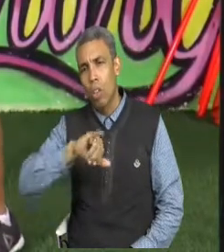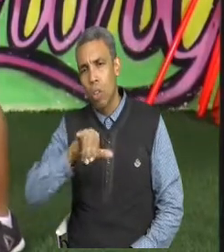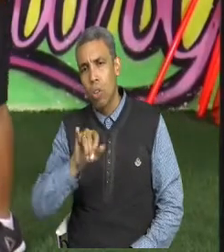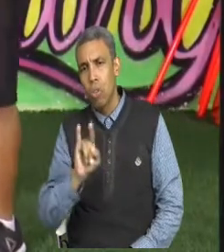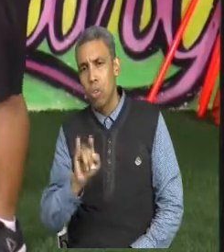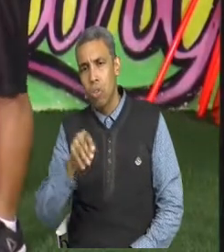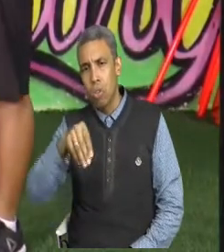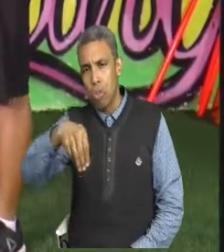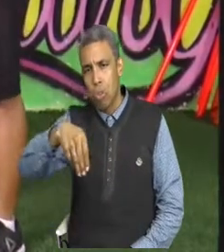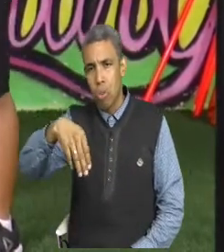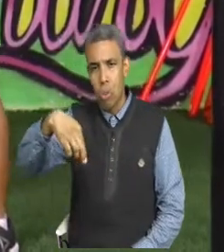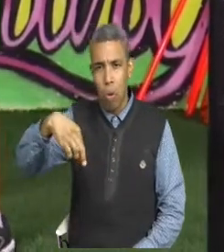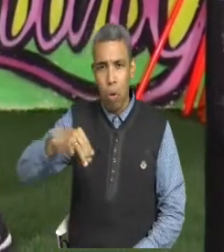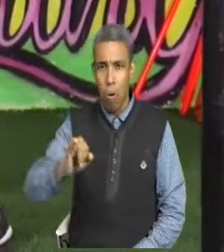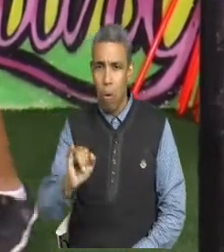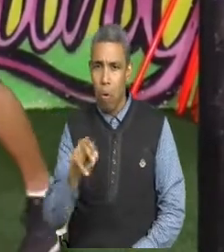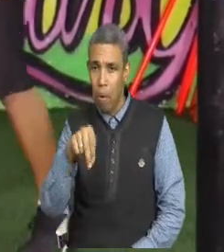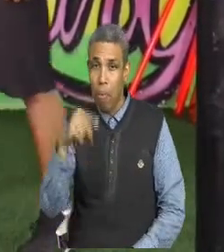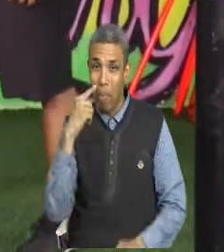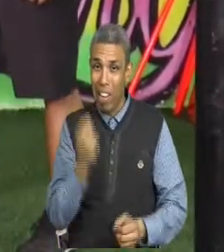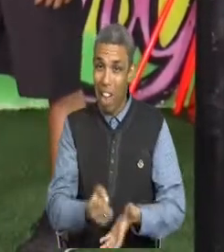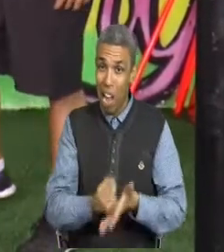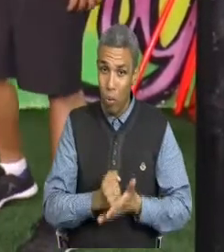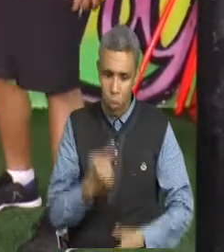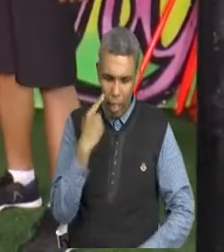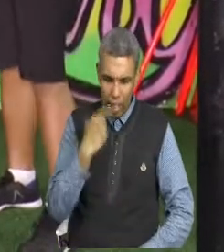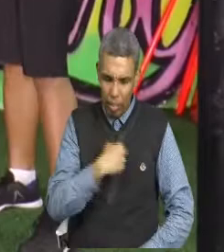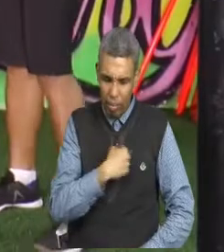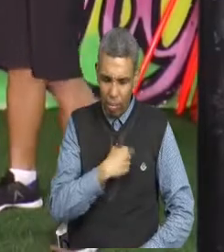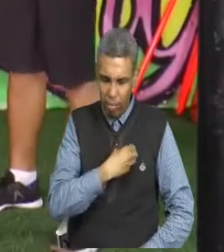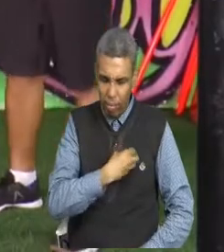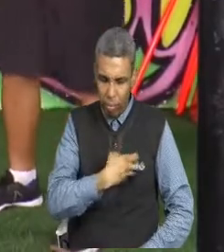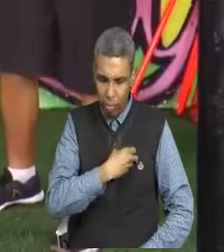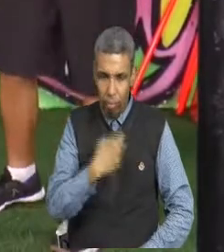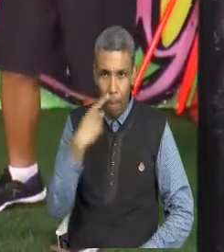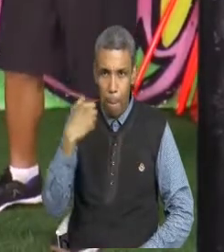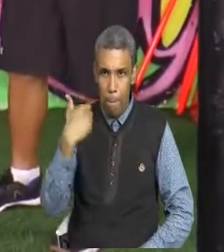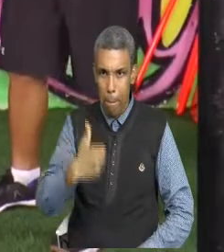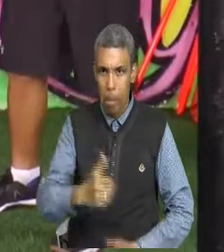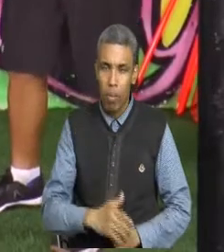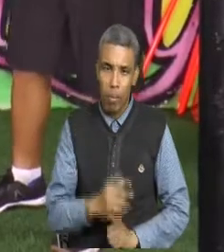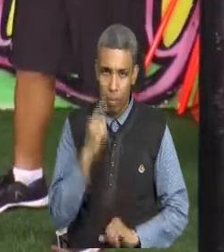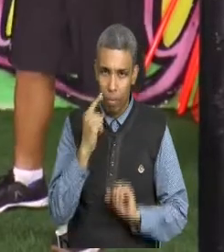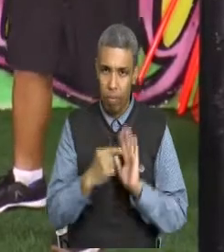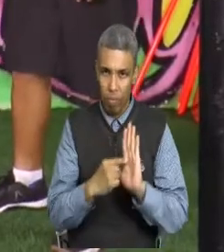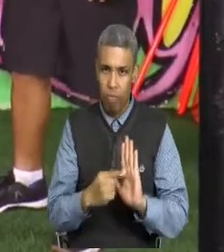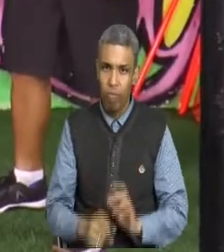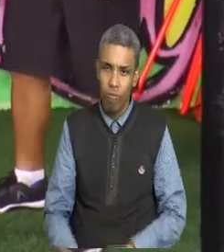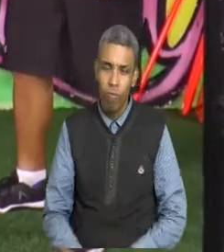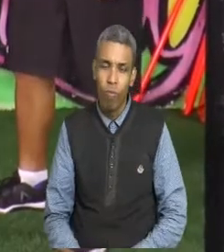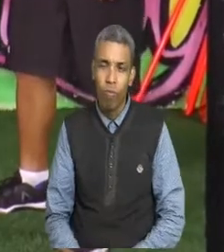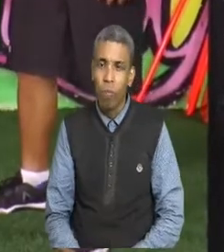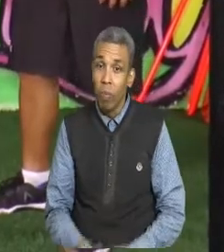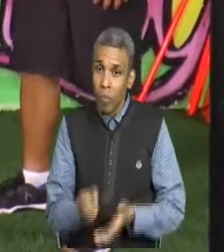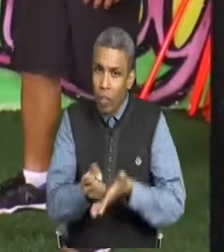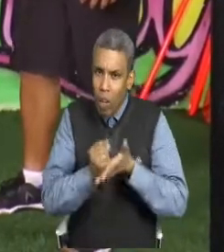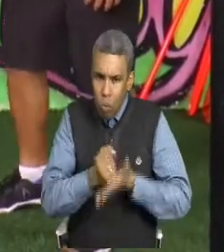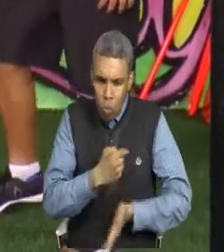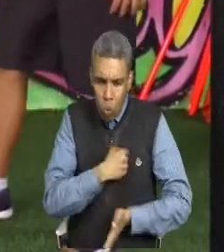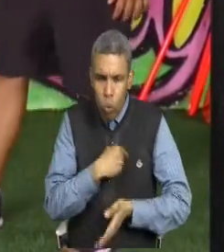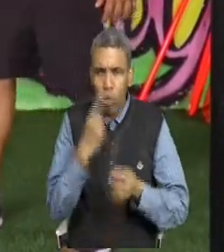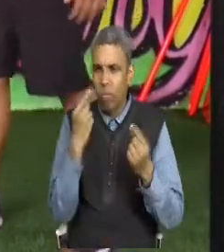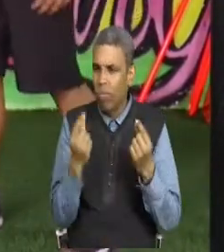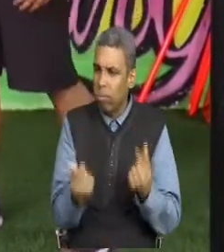trabajo cardiovascular de resistencia. ¿Listo? Arrancamos con los jumping jack. Son movimientos muy activos que se ejecutan rápido,